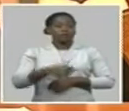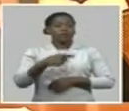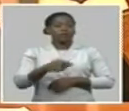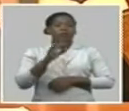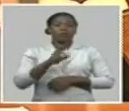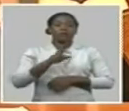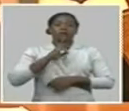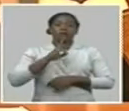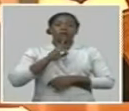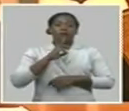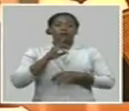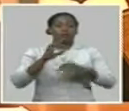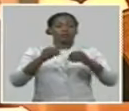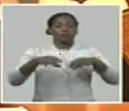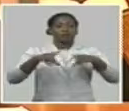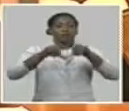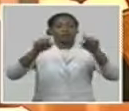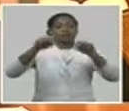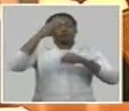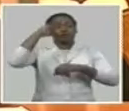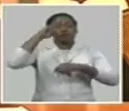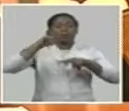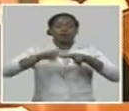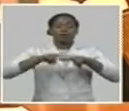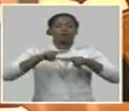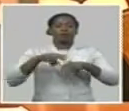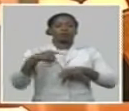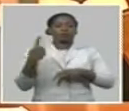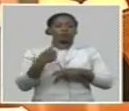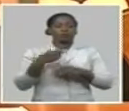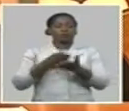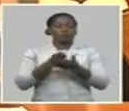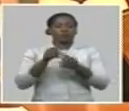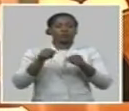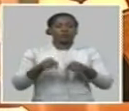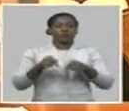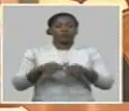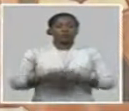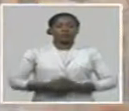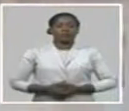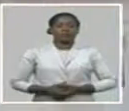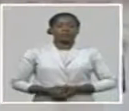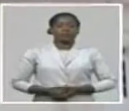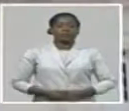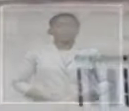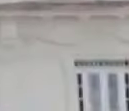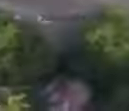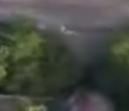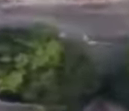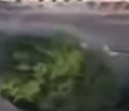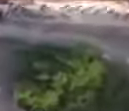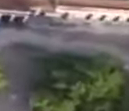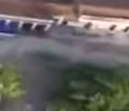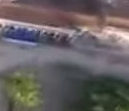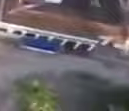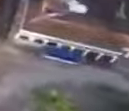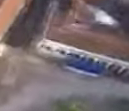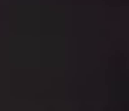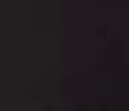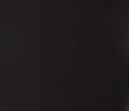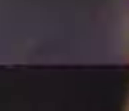vasta de agua en el país especialmente en la capital nosotros seguimos acá en nuestra mesa e